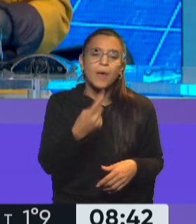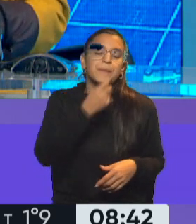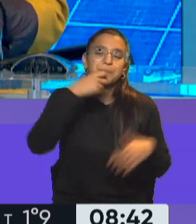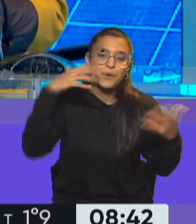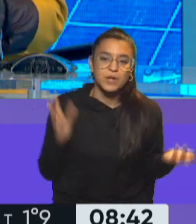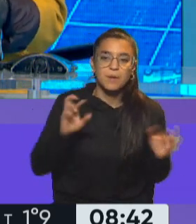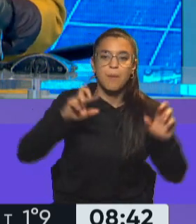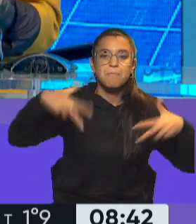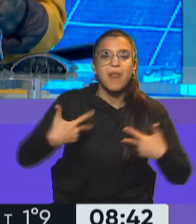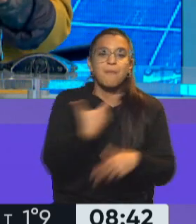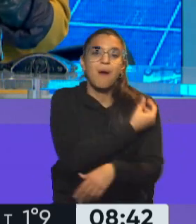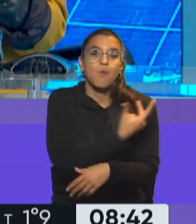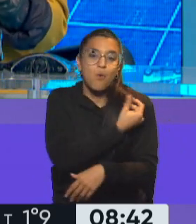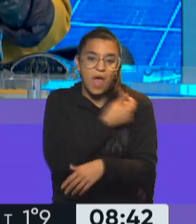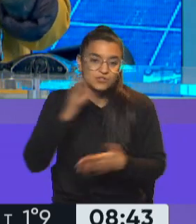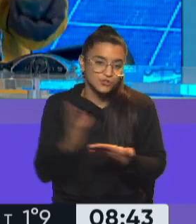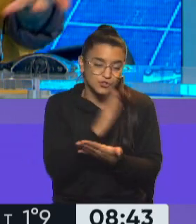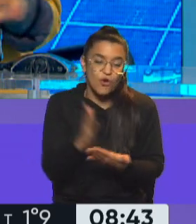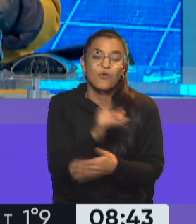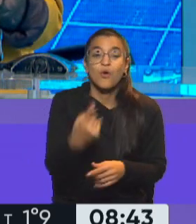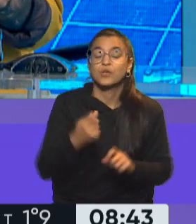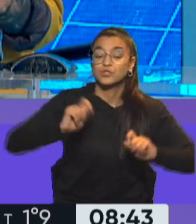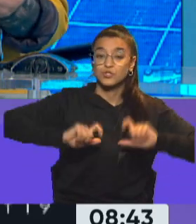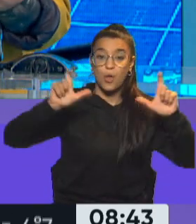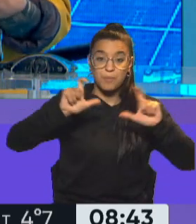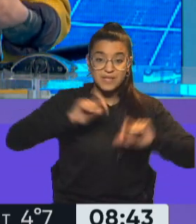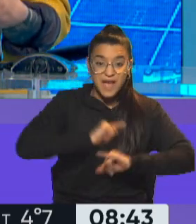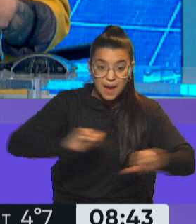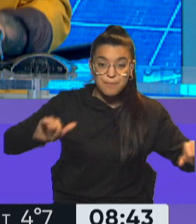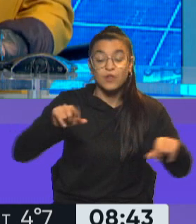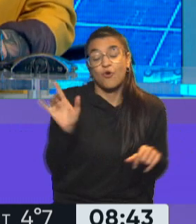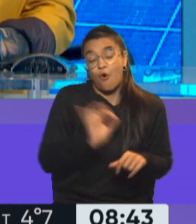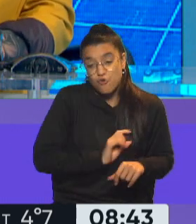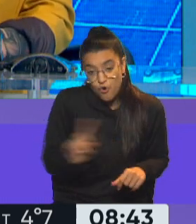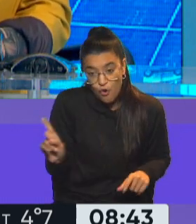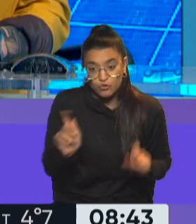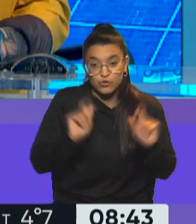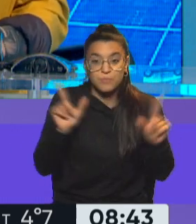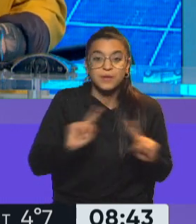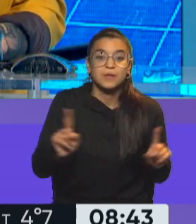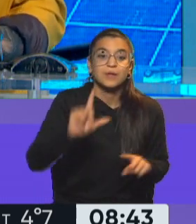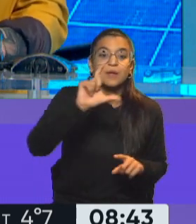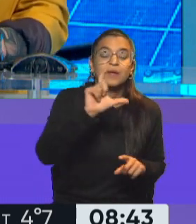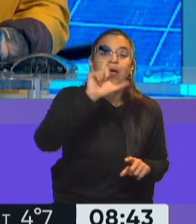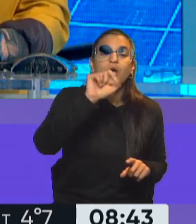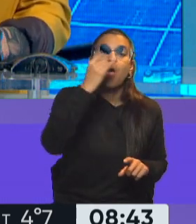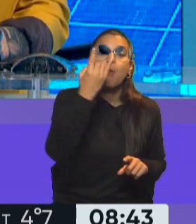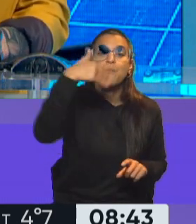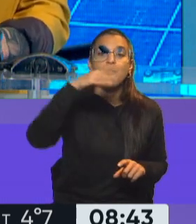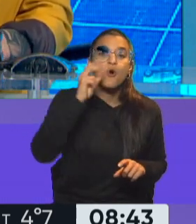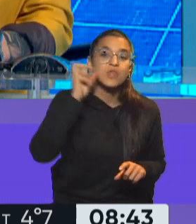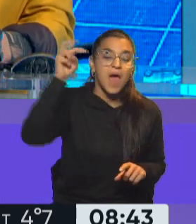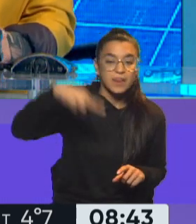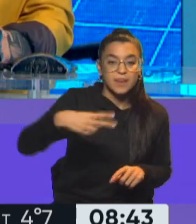ejemplo, con el plan de vacunación. Una de las sorpresas de esta campaña, o no, es Carlos Cambourian, el